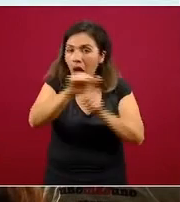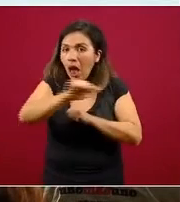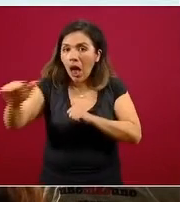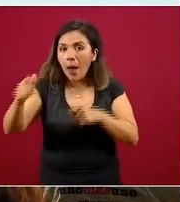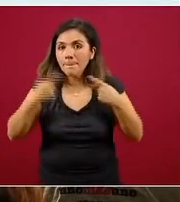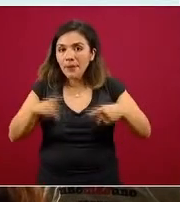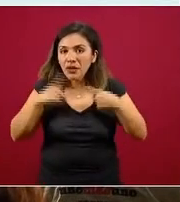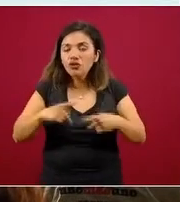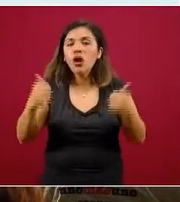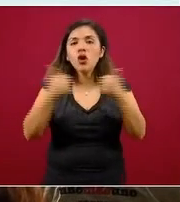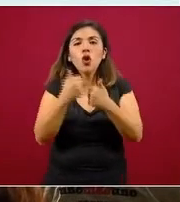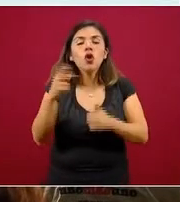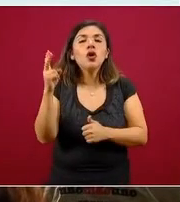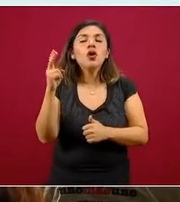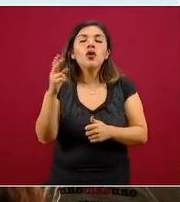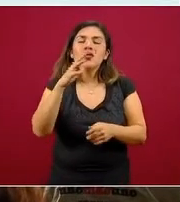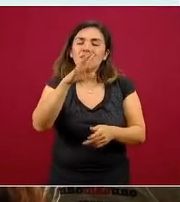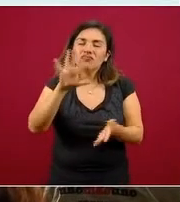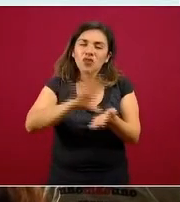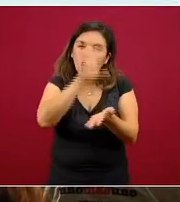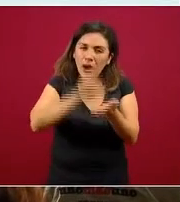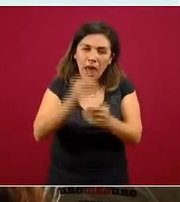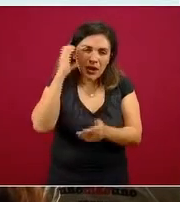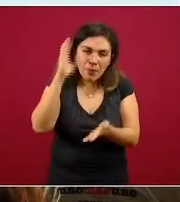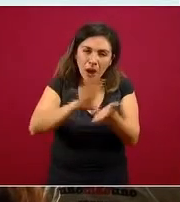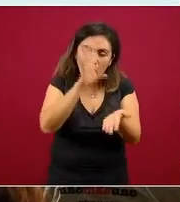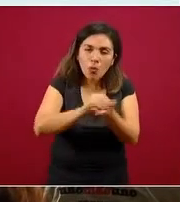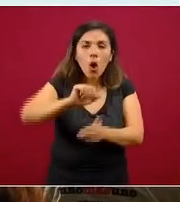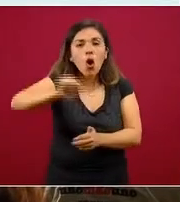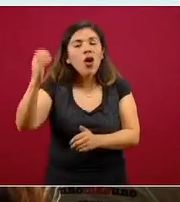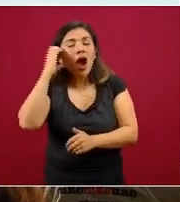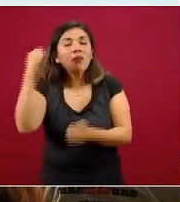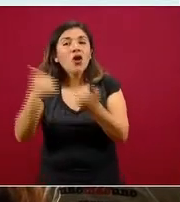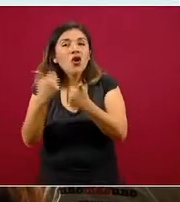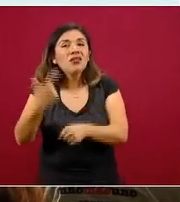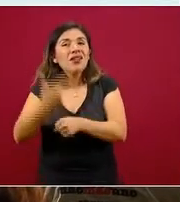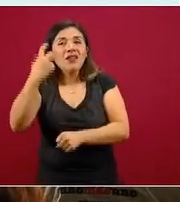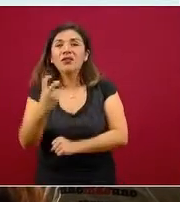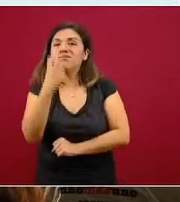general, camas con ventilador para la necesidad que tienen las